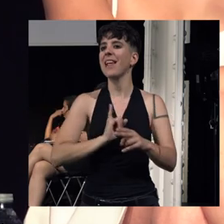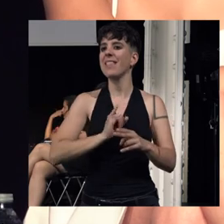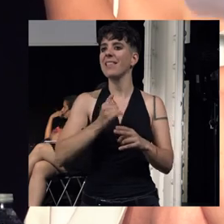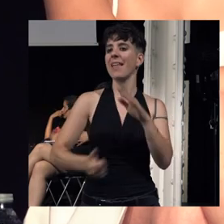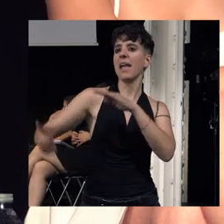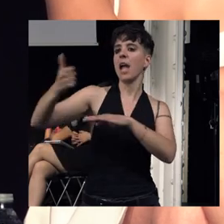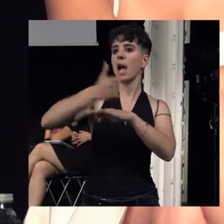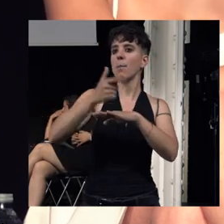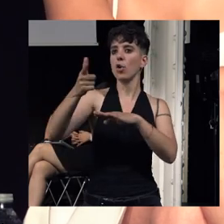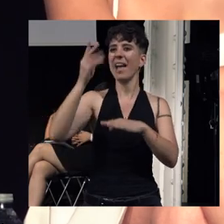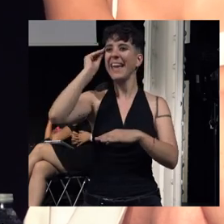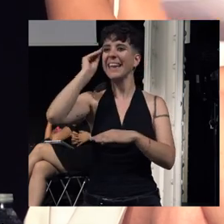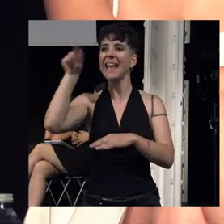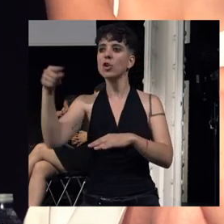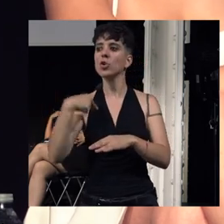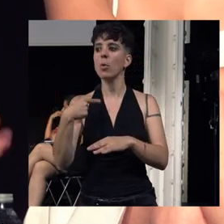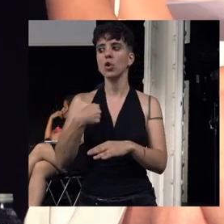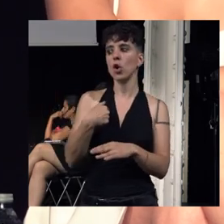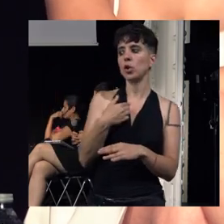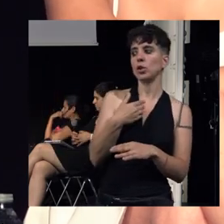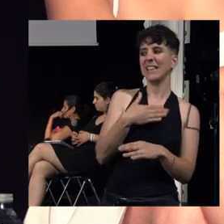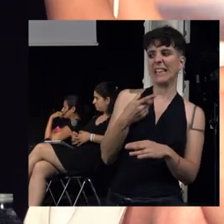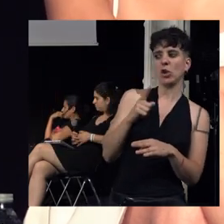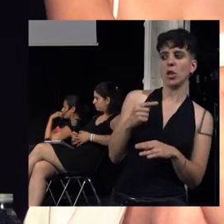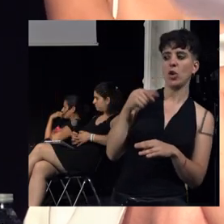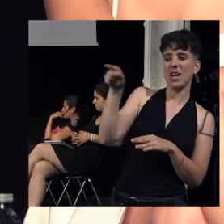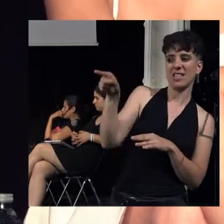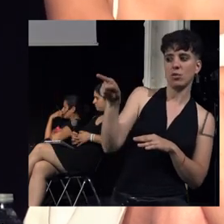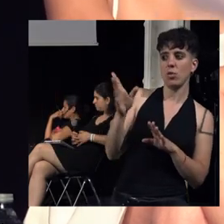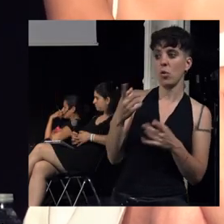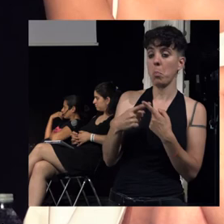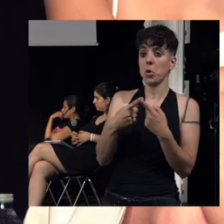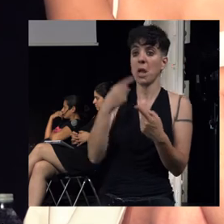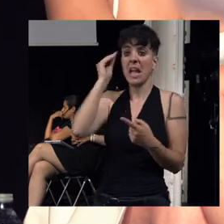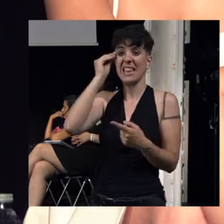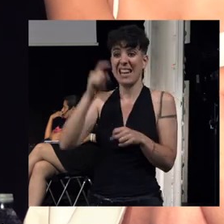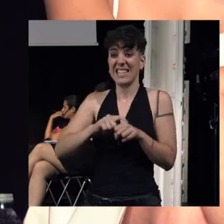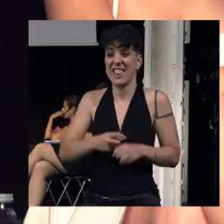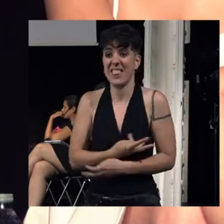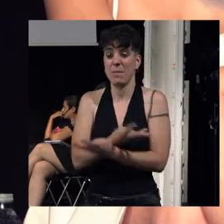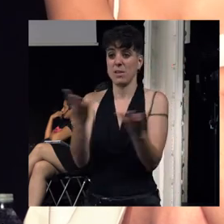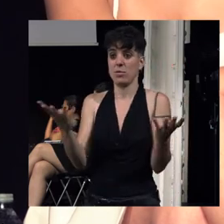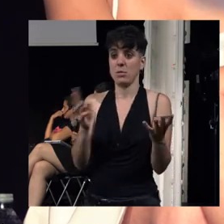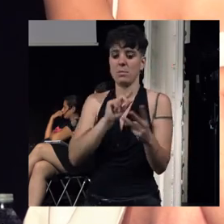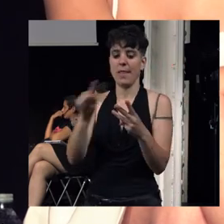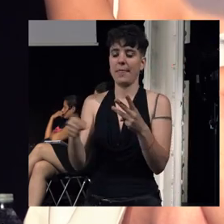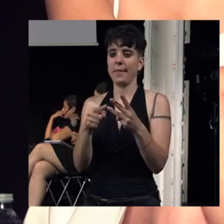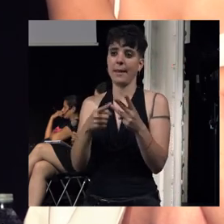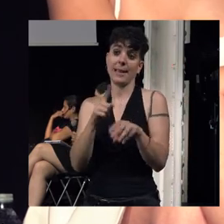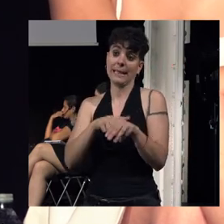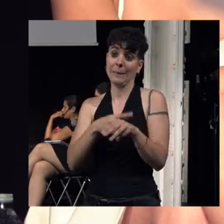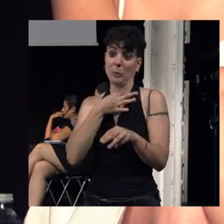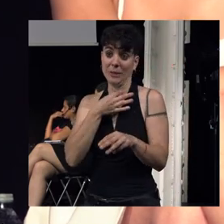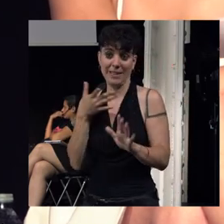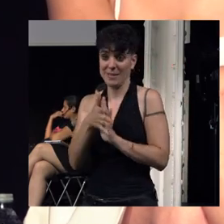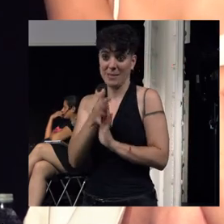no como la negación de lo que yo no quiero ser, ¿no? Porque los gitanos somos súper diversas, que es la tercera parte que no me ha dado tiempo a explicar,